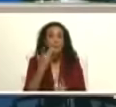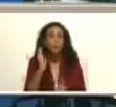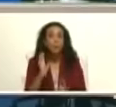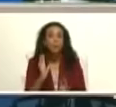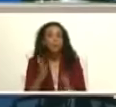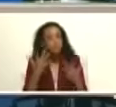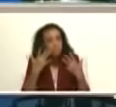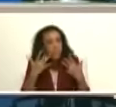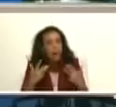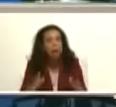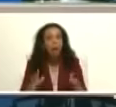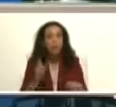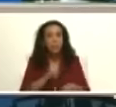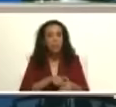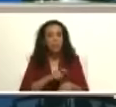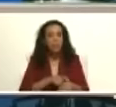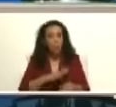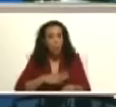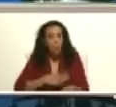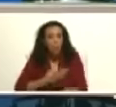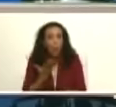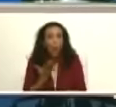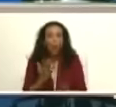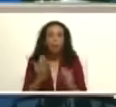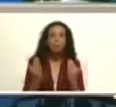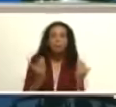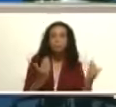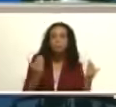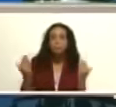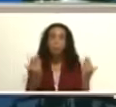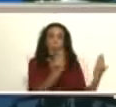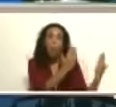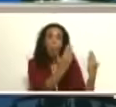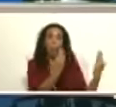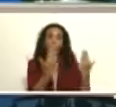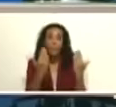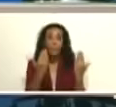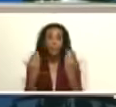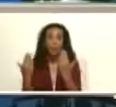estábamos en tiempos diferentes.